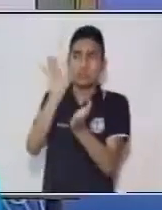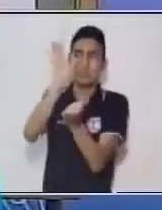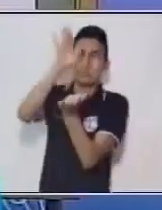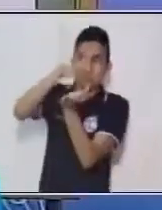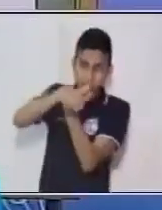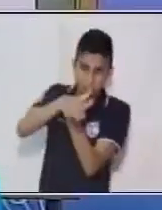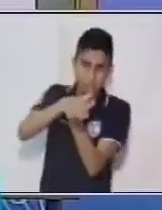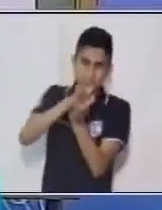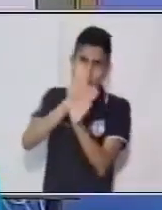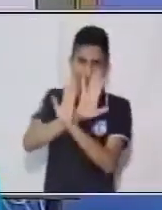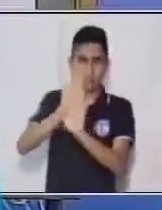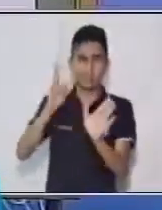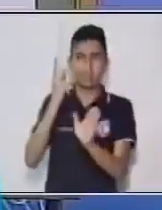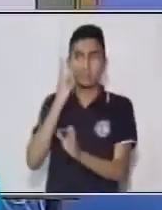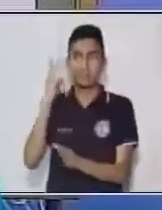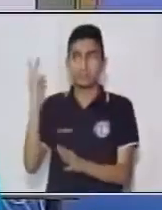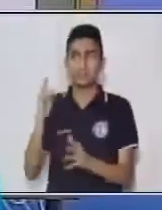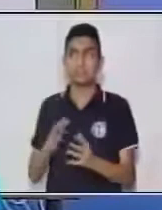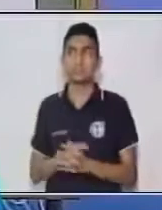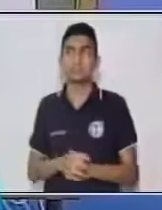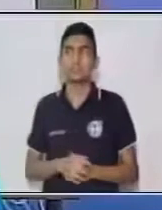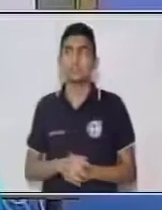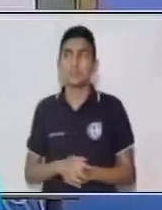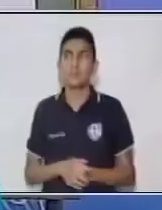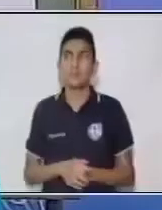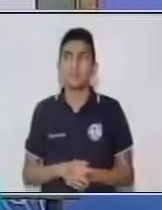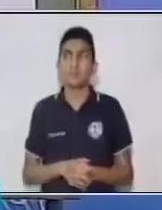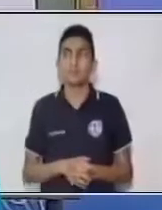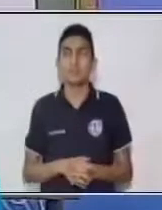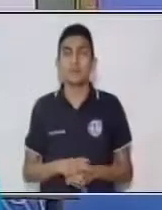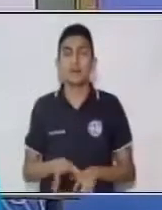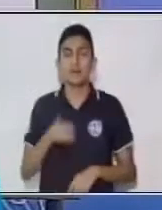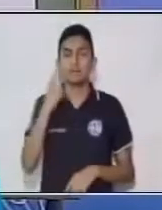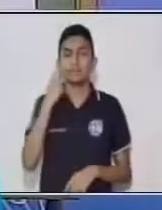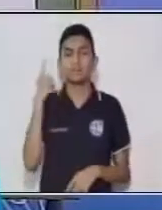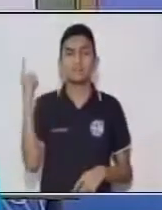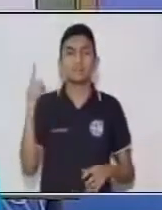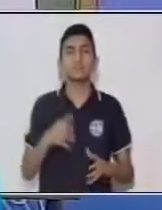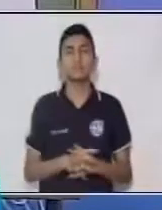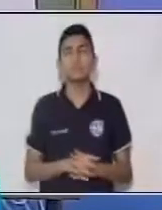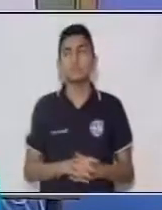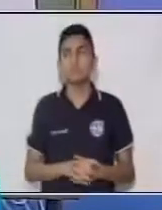Cuando la doblas a la mitad y haces coincidir las esquinas,